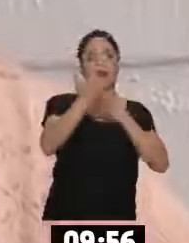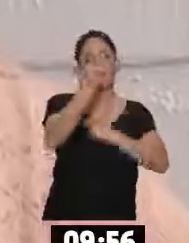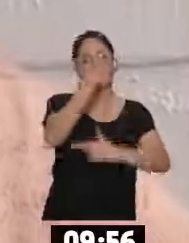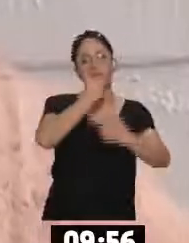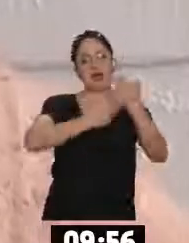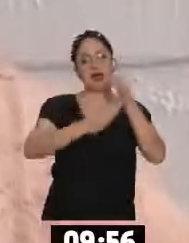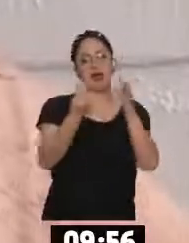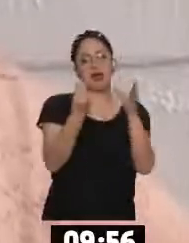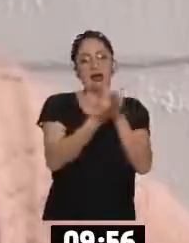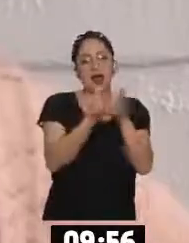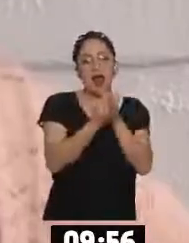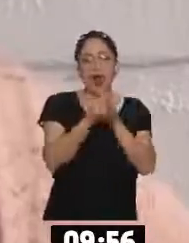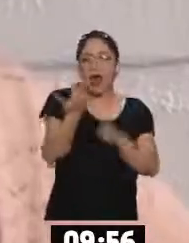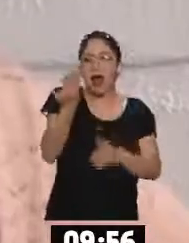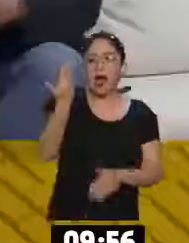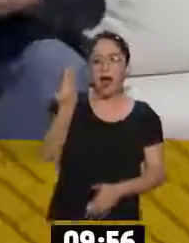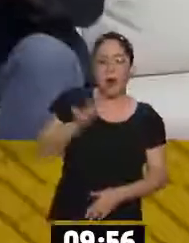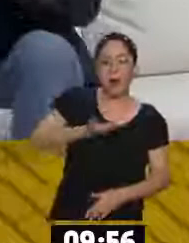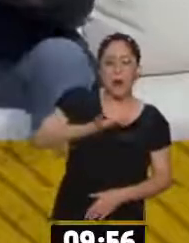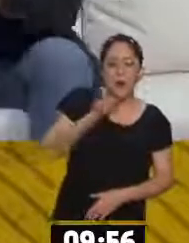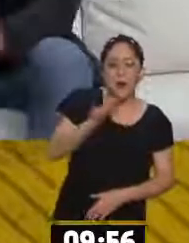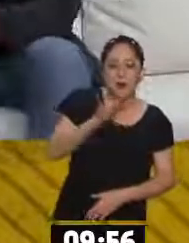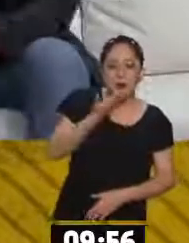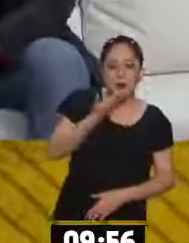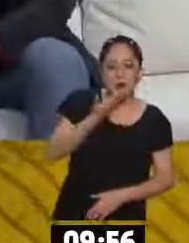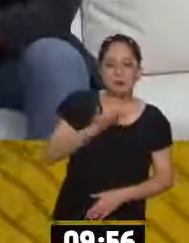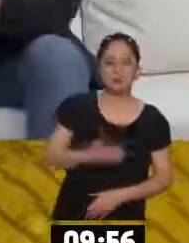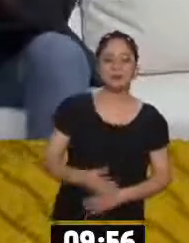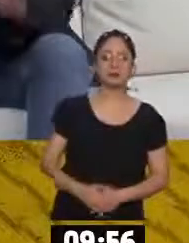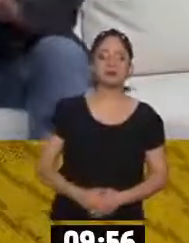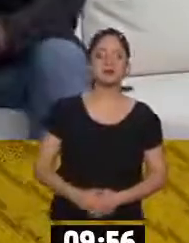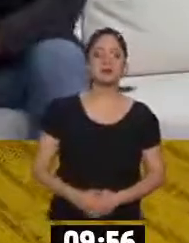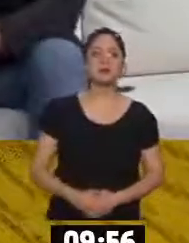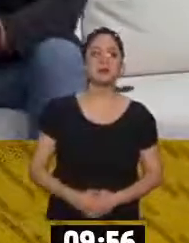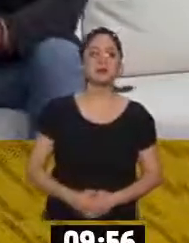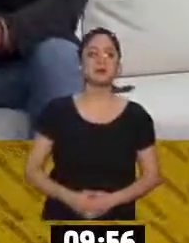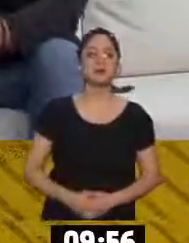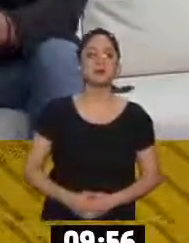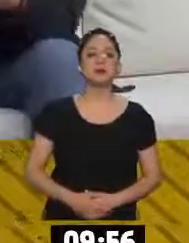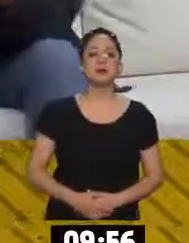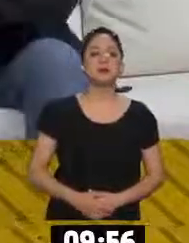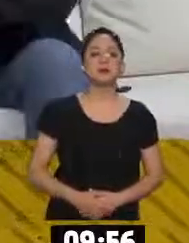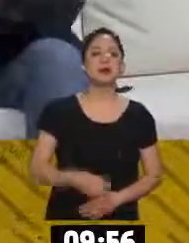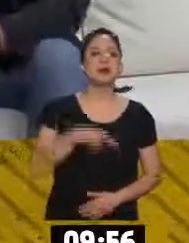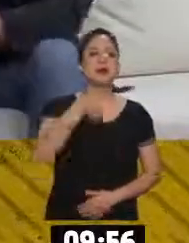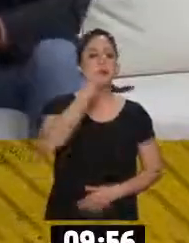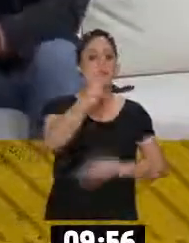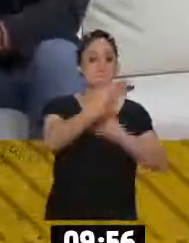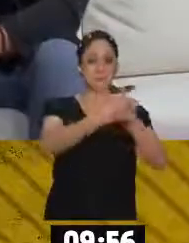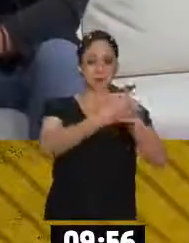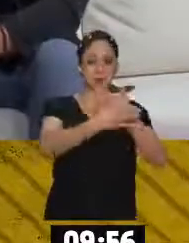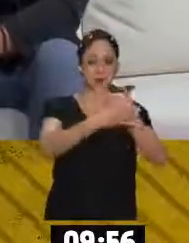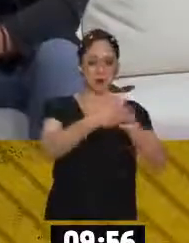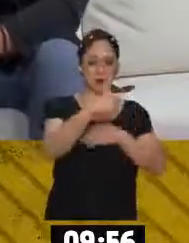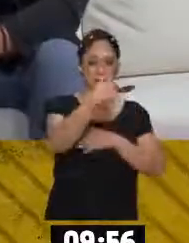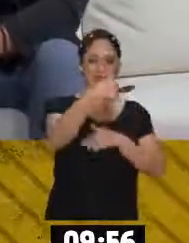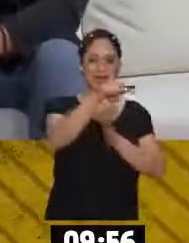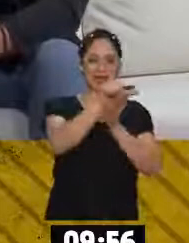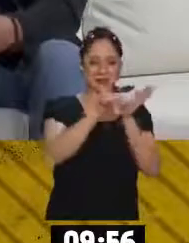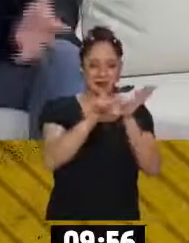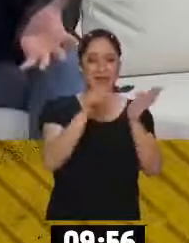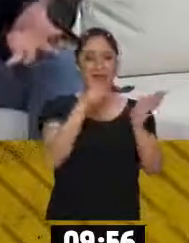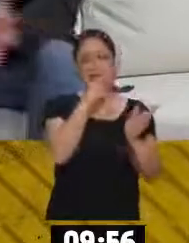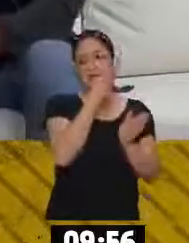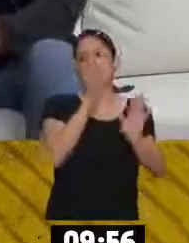la normalidad. Rectora, se habla de que ya van a regresar, digamos, el próximo semestre, pero ¿tenemos alguna fecha tentativa? ¿Tenemos